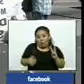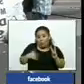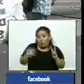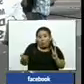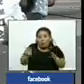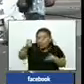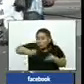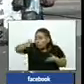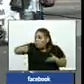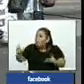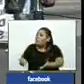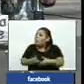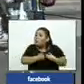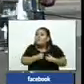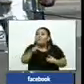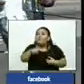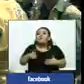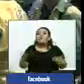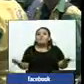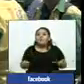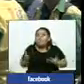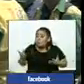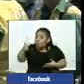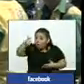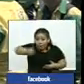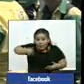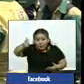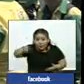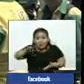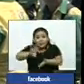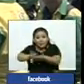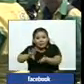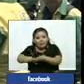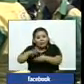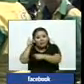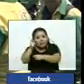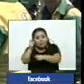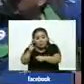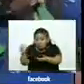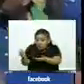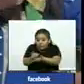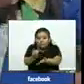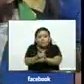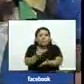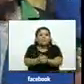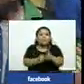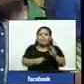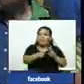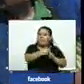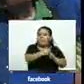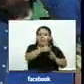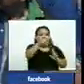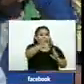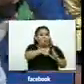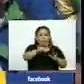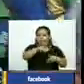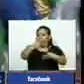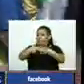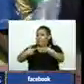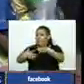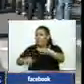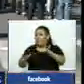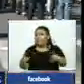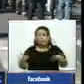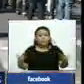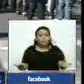retención. Específicamente el verbo en este caso sería la retención. Podemos hablar de que es ilegal hasta este momento, ya que no ha